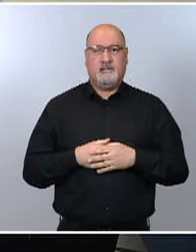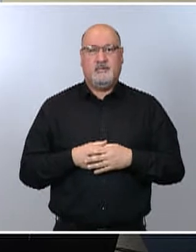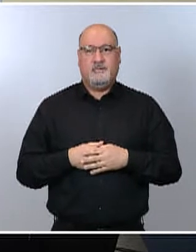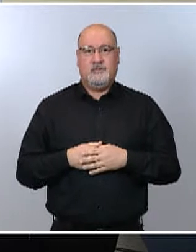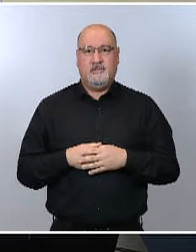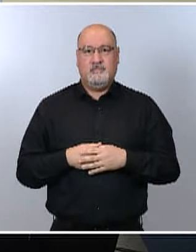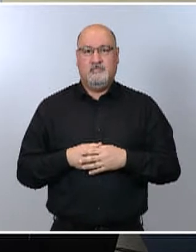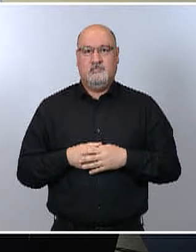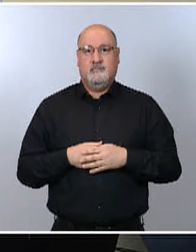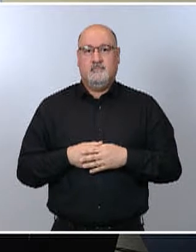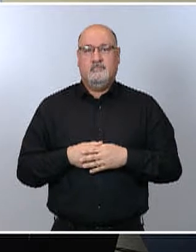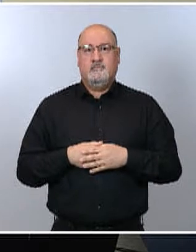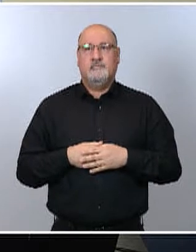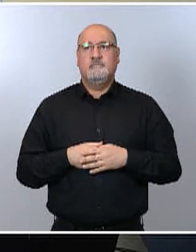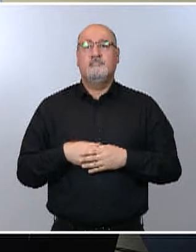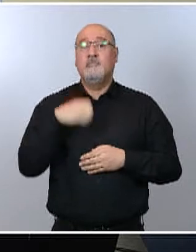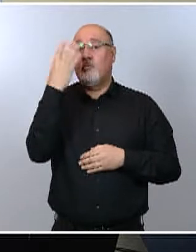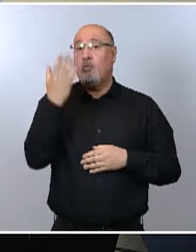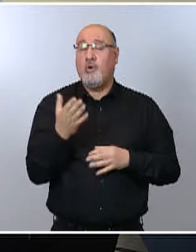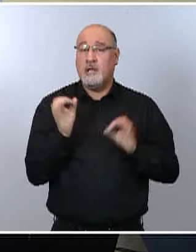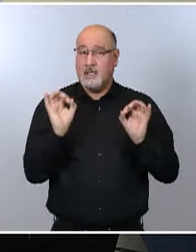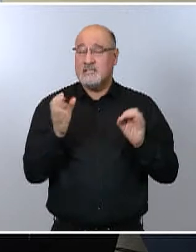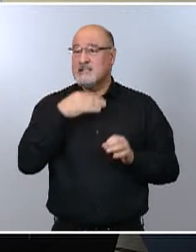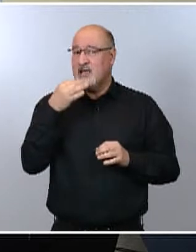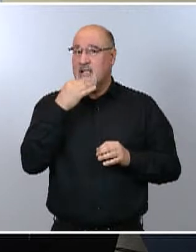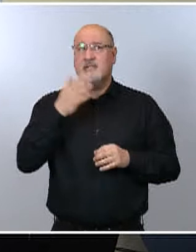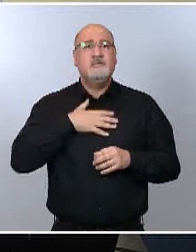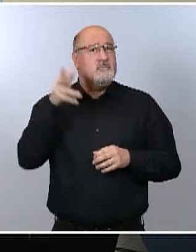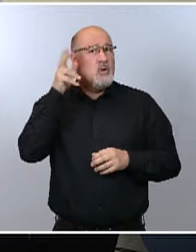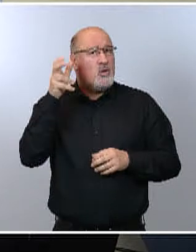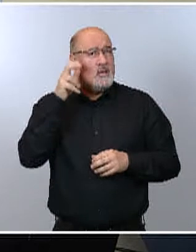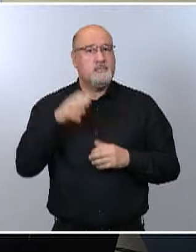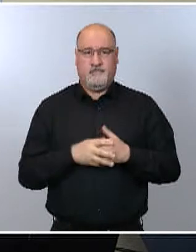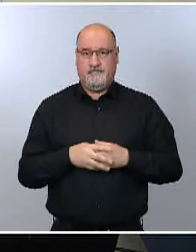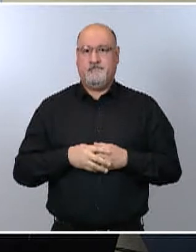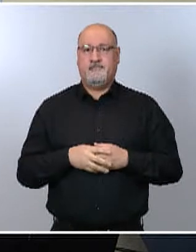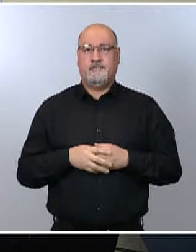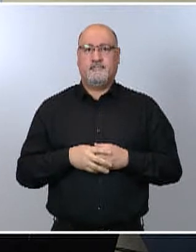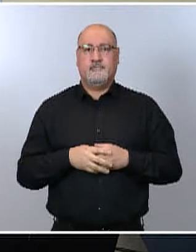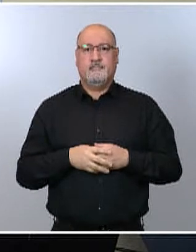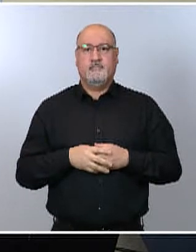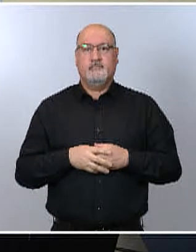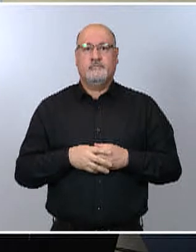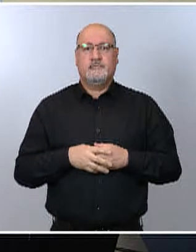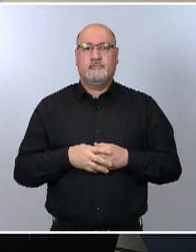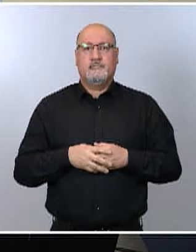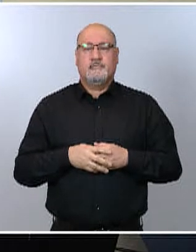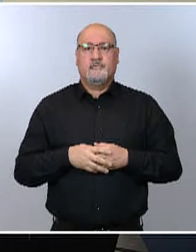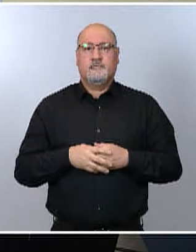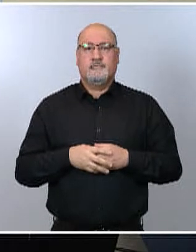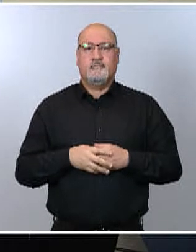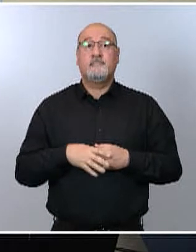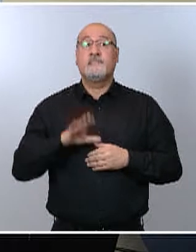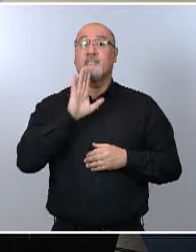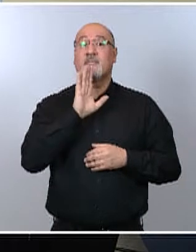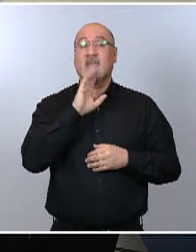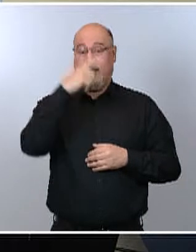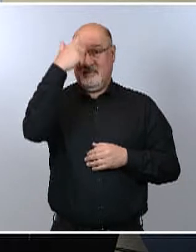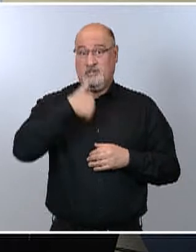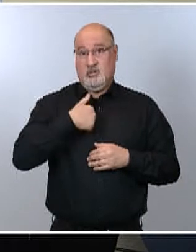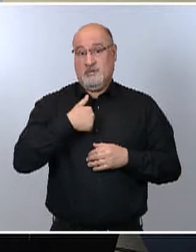Hola, ¿qué tal? Buenas tardes. ¿Se me oye? Sí, adelante. Sí. Mire, yo a raíz del tema de